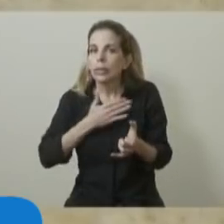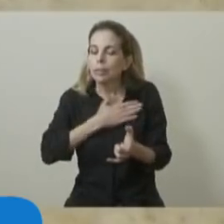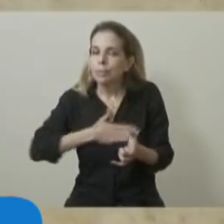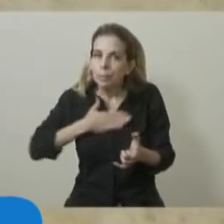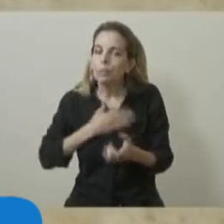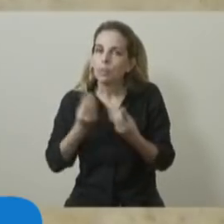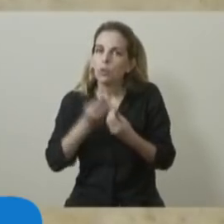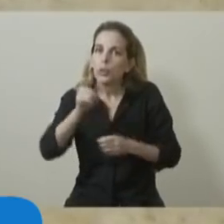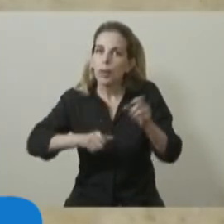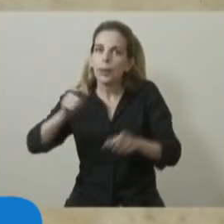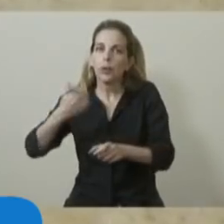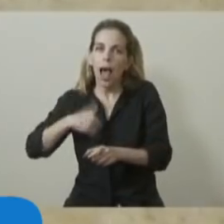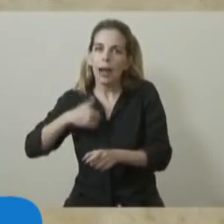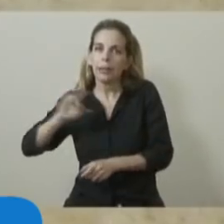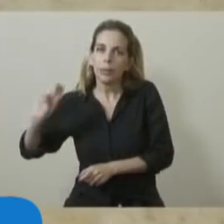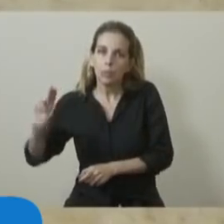argentinos.